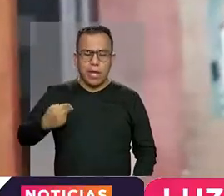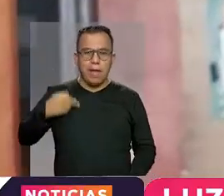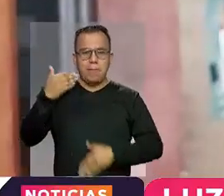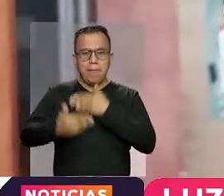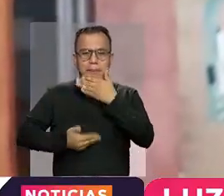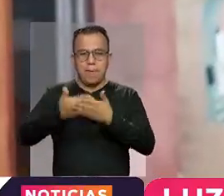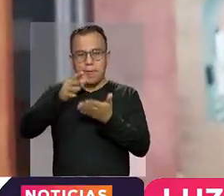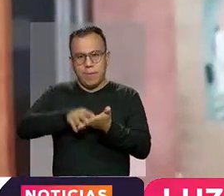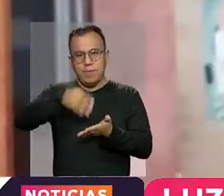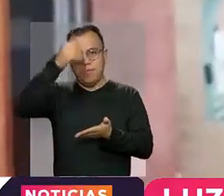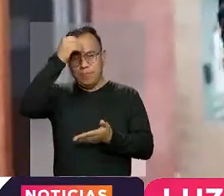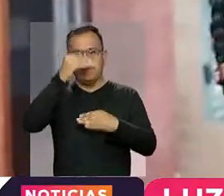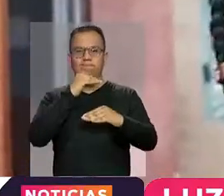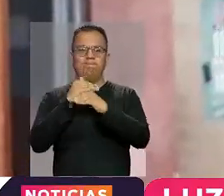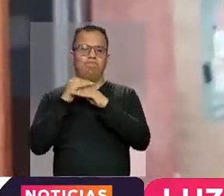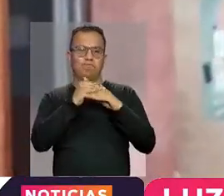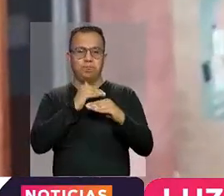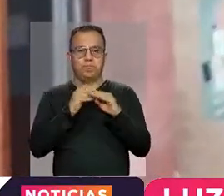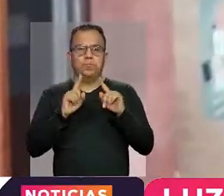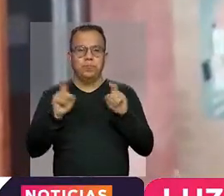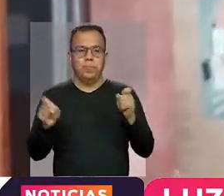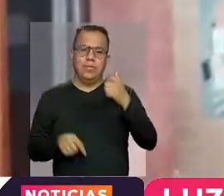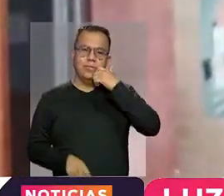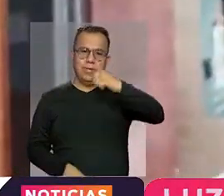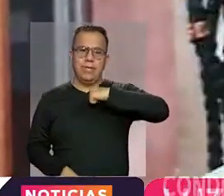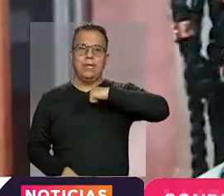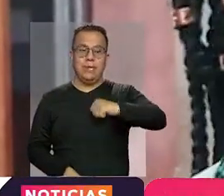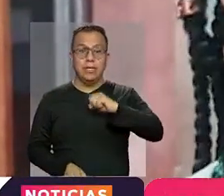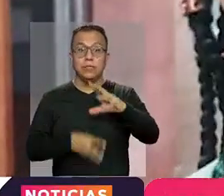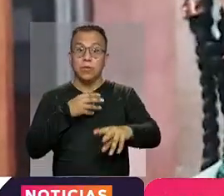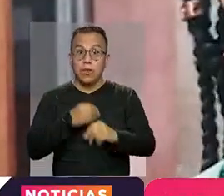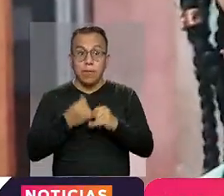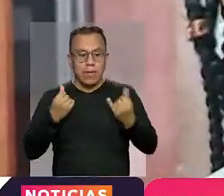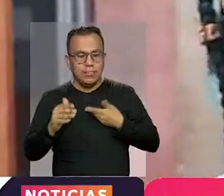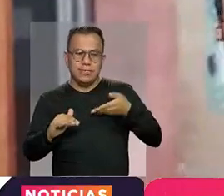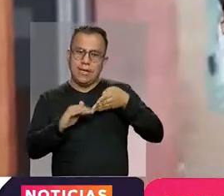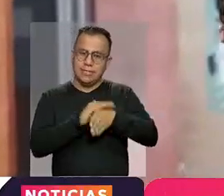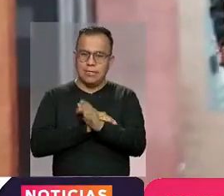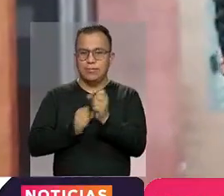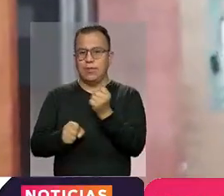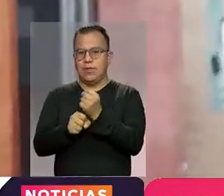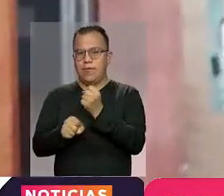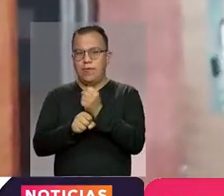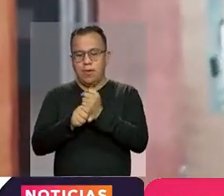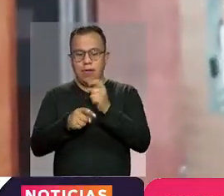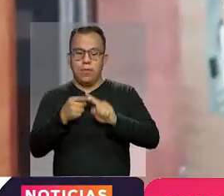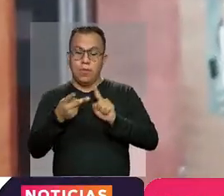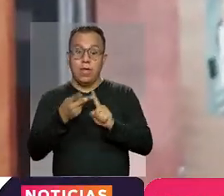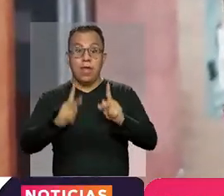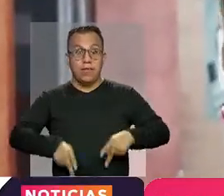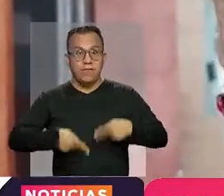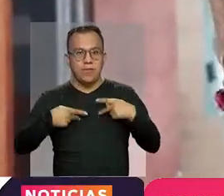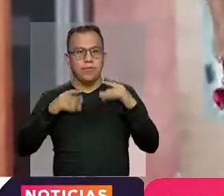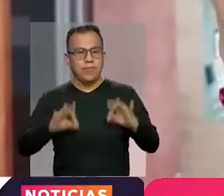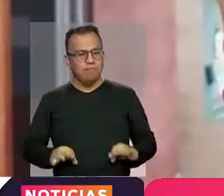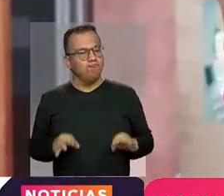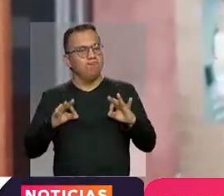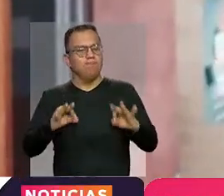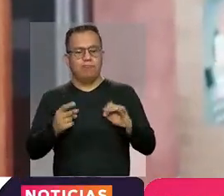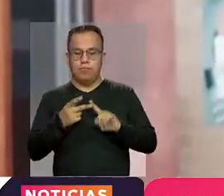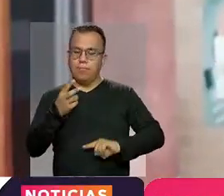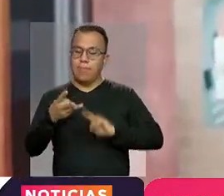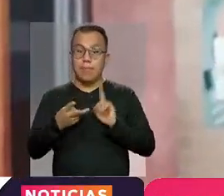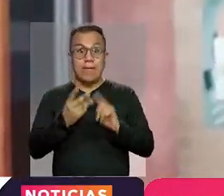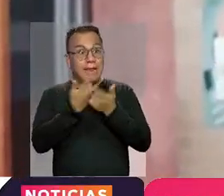aprendido por la igualdad de derechos, por el acceso al trabajo, a vivir una vida digna, a vivir una